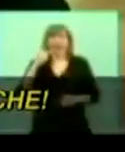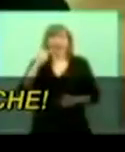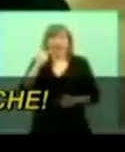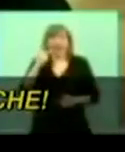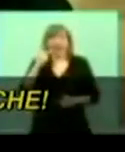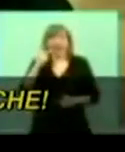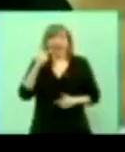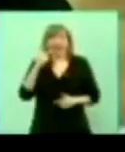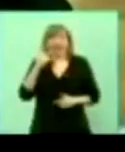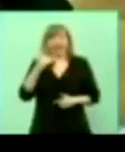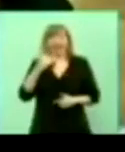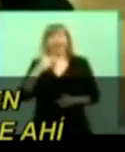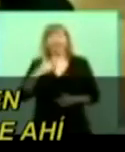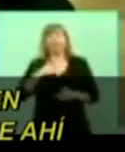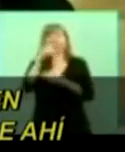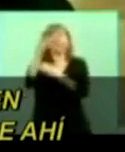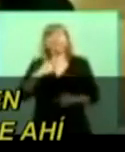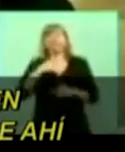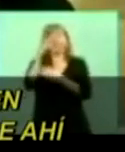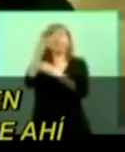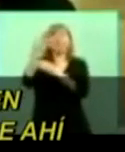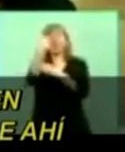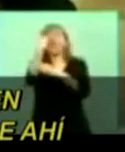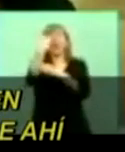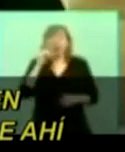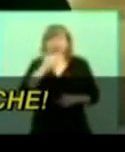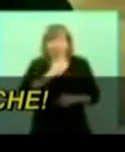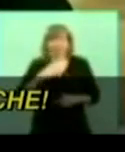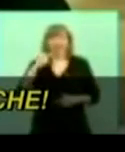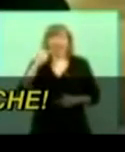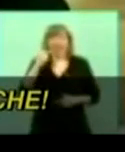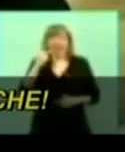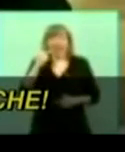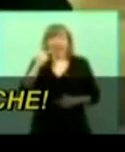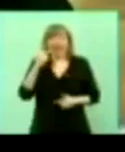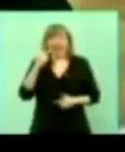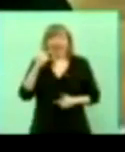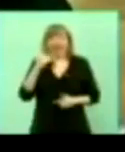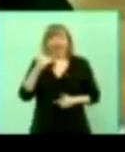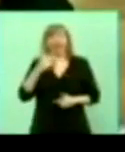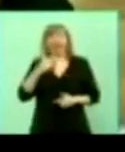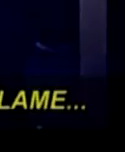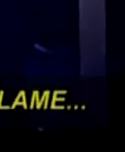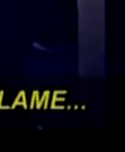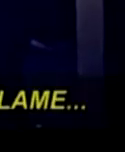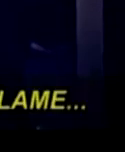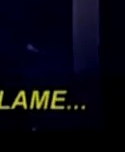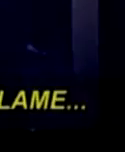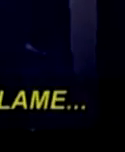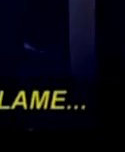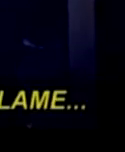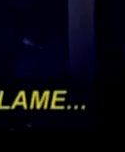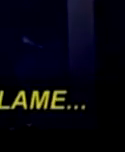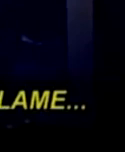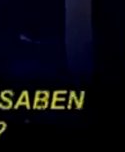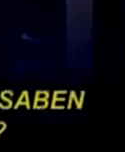Corre la cámara, che. Que no me pueden ver de ahí. Corre la cámara, che. El embutido